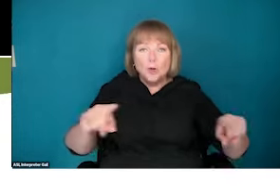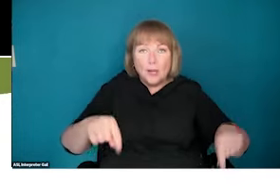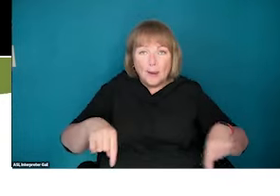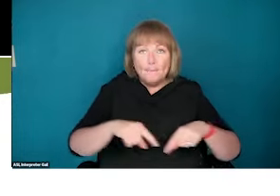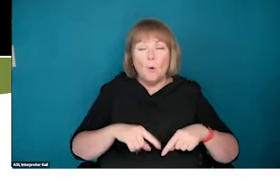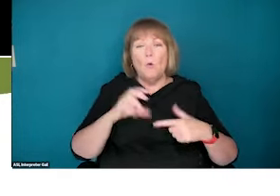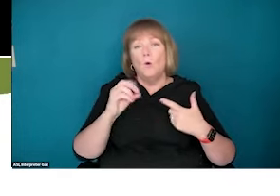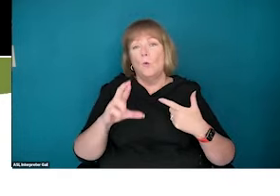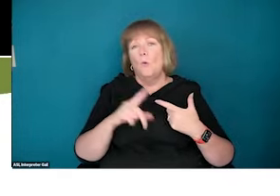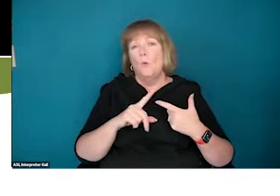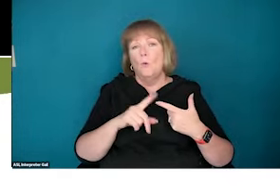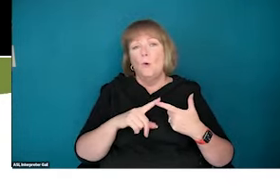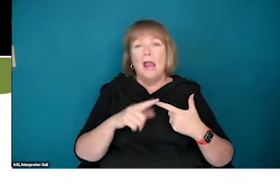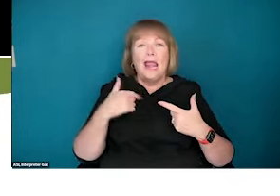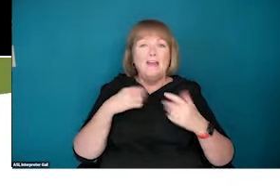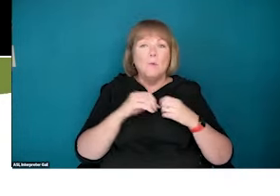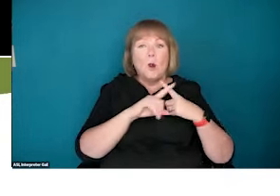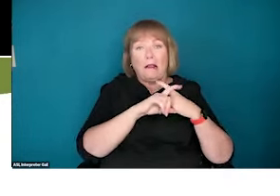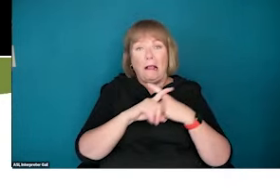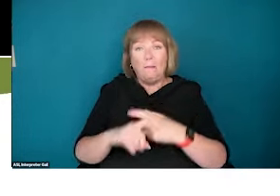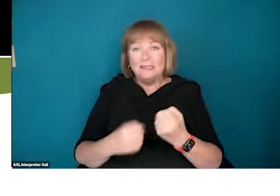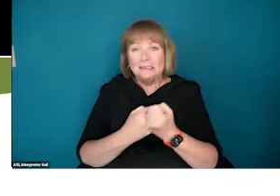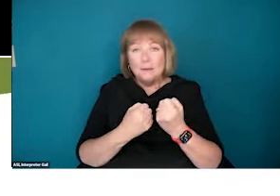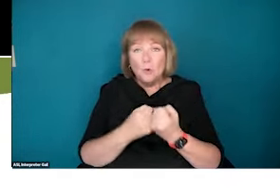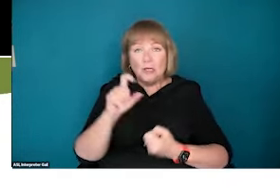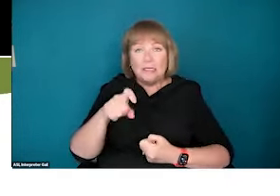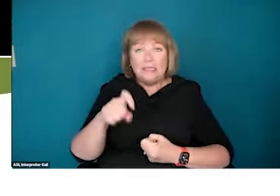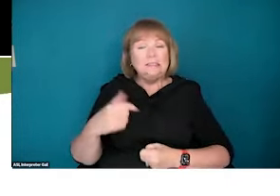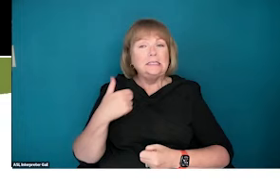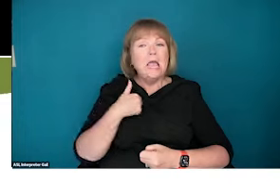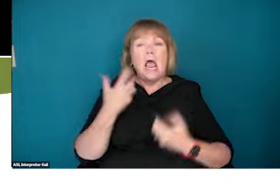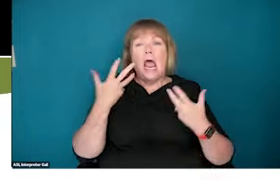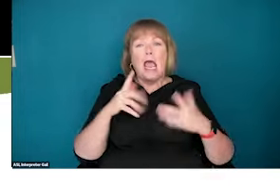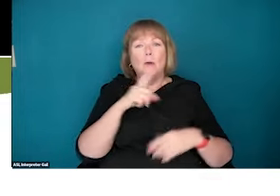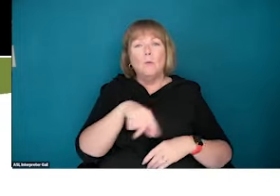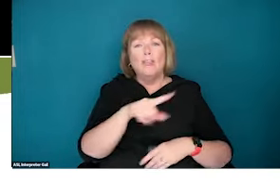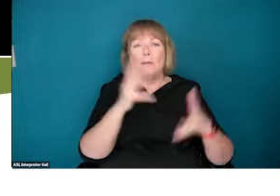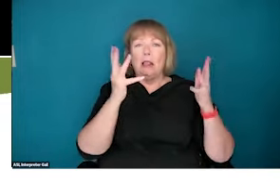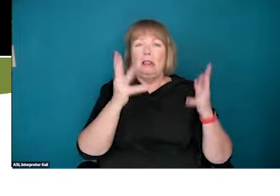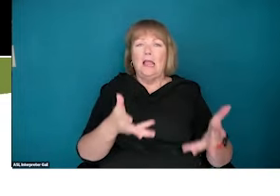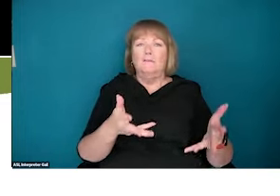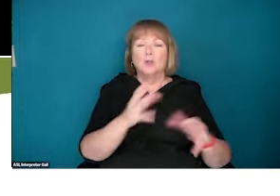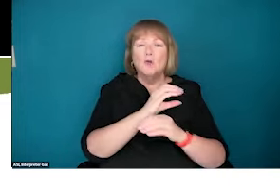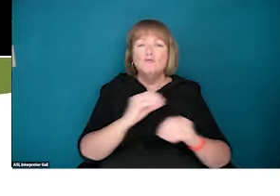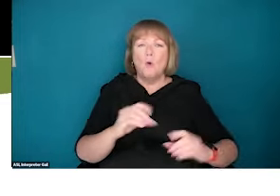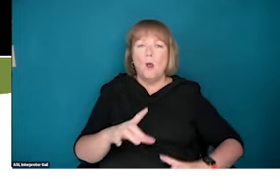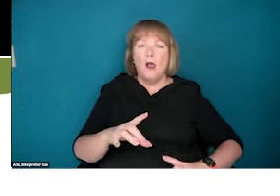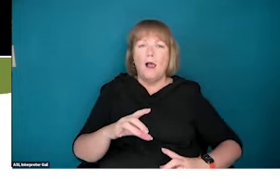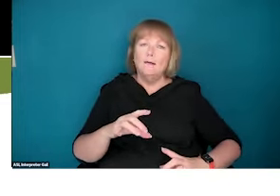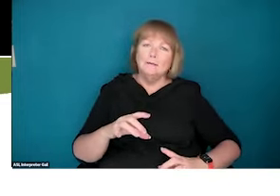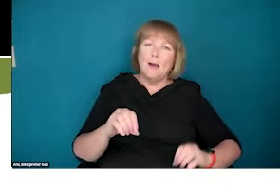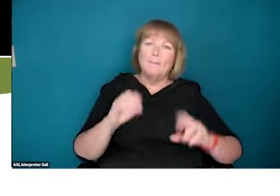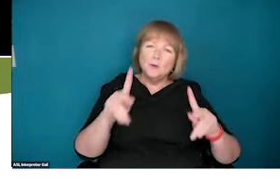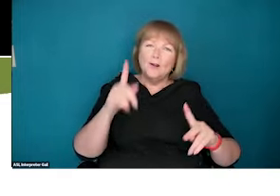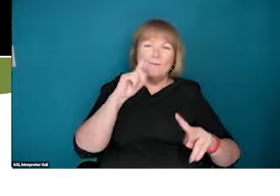hecho porque no tengan habilidades de comunicación, no sean verbales. Entonces, no, hay formas de hacerlo.